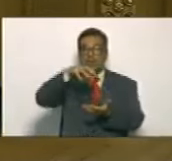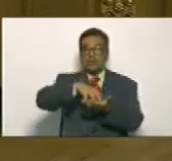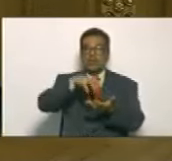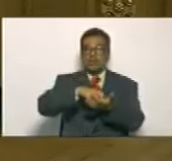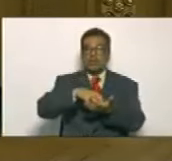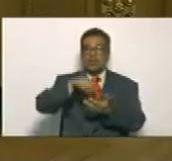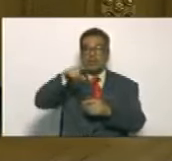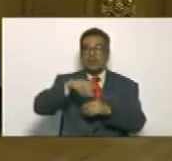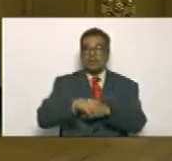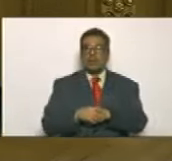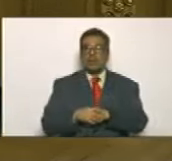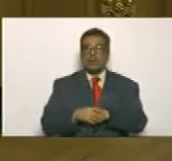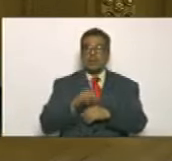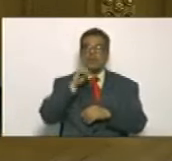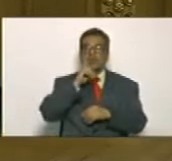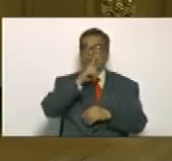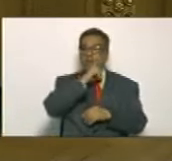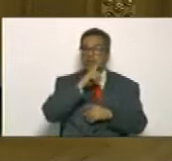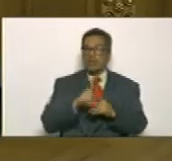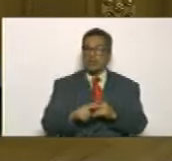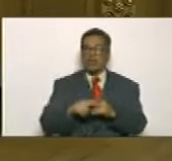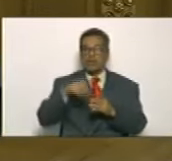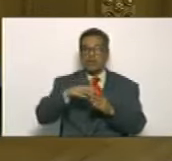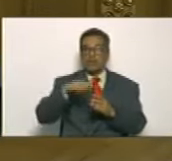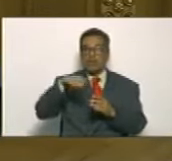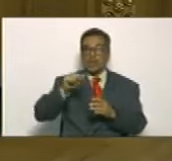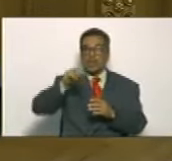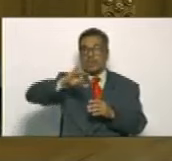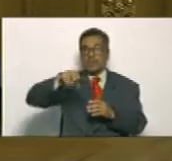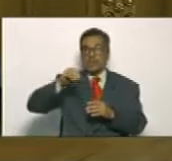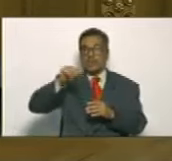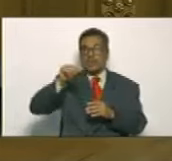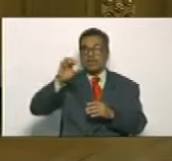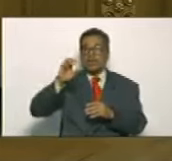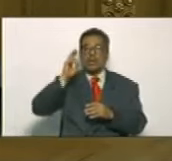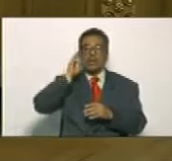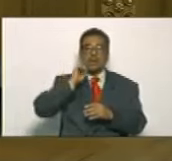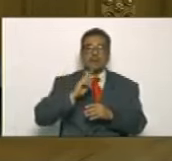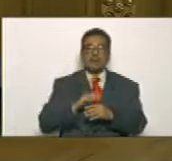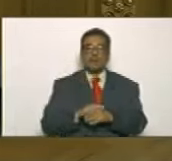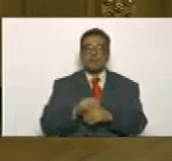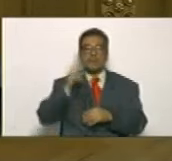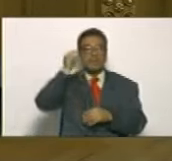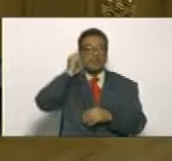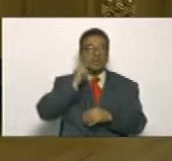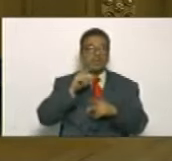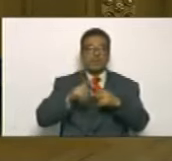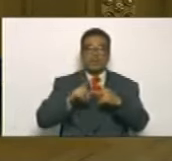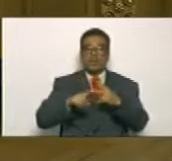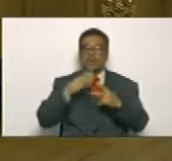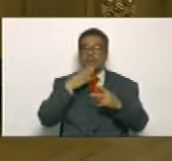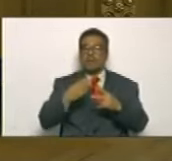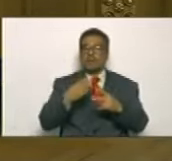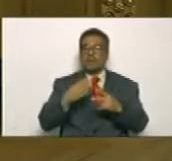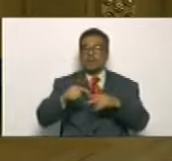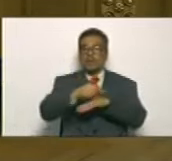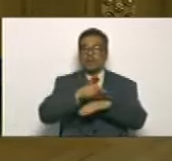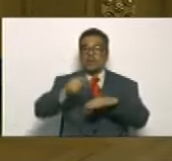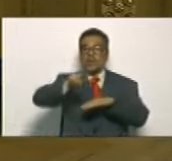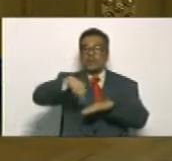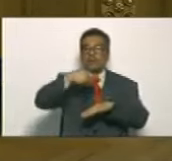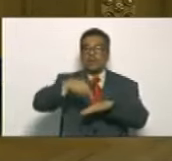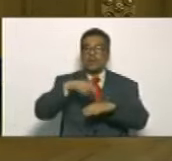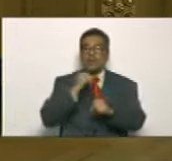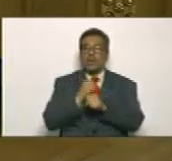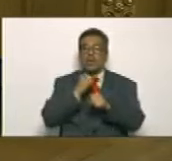de sesiones con el nombre del mariscal de Ayacucho, Antonio José de Sucre. Segundo, solicitar al Ejecutivo Nacional, en